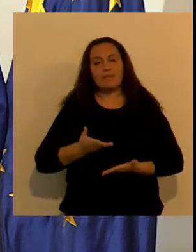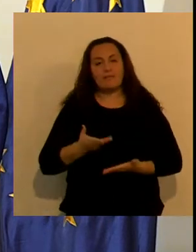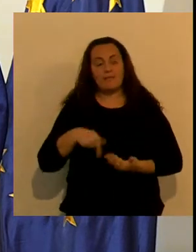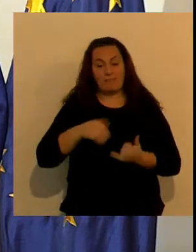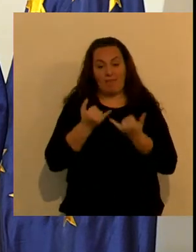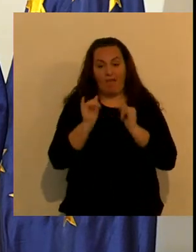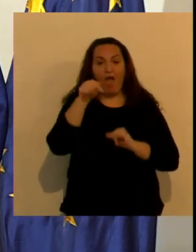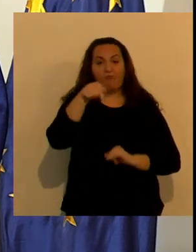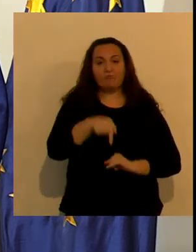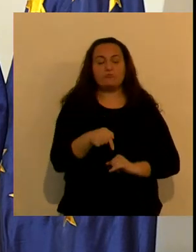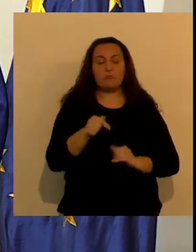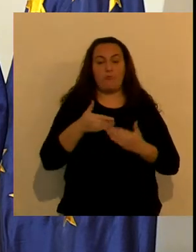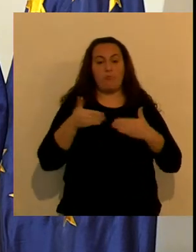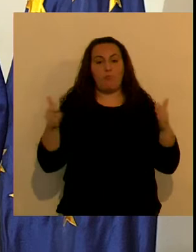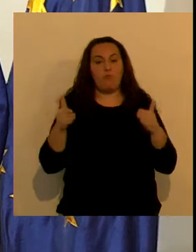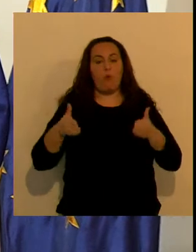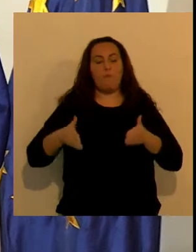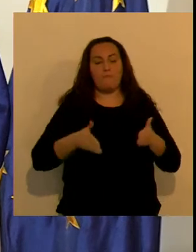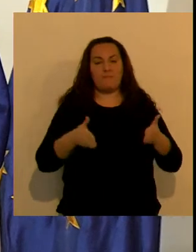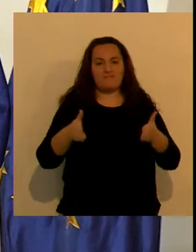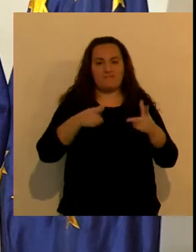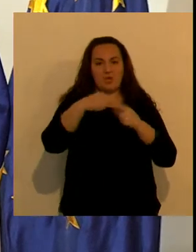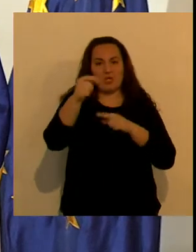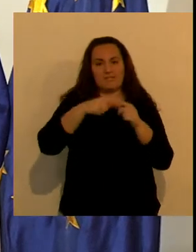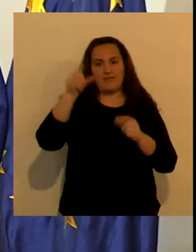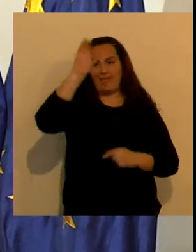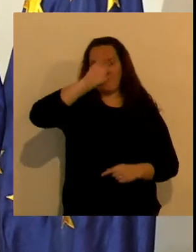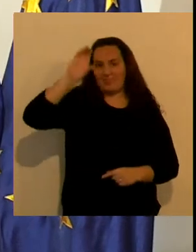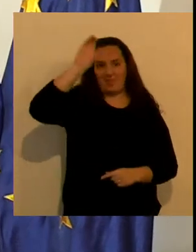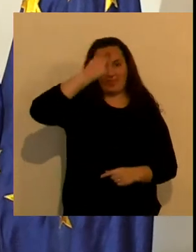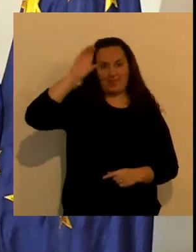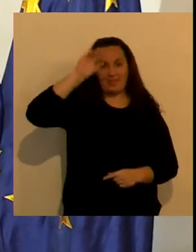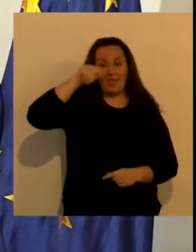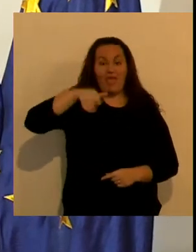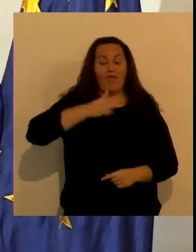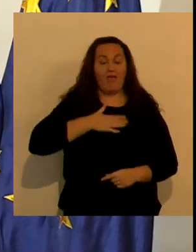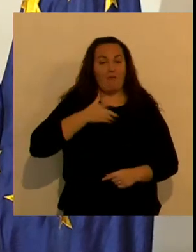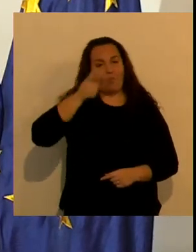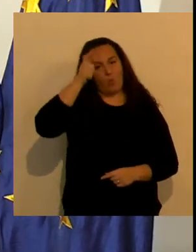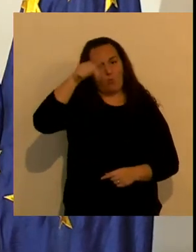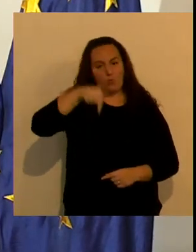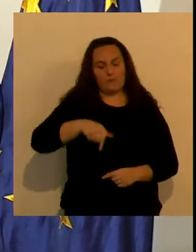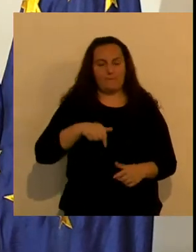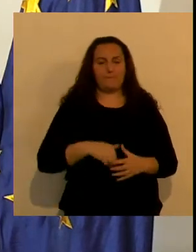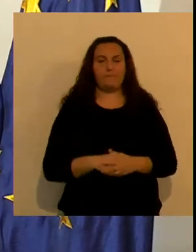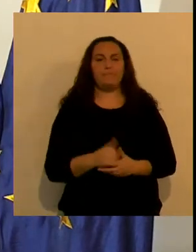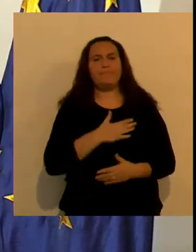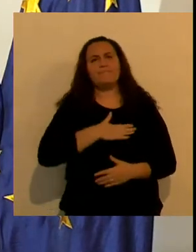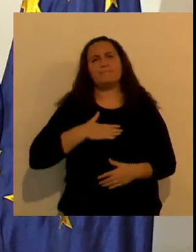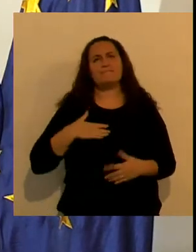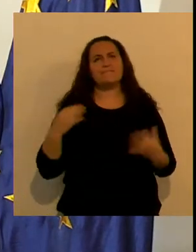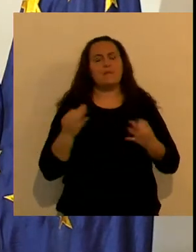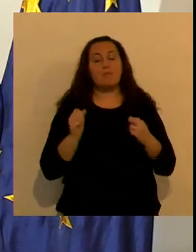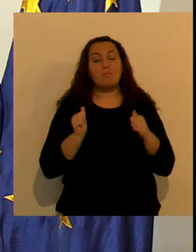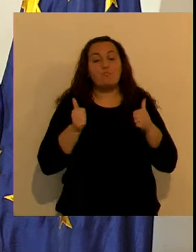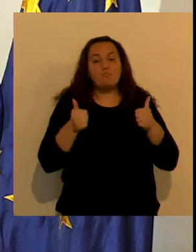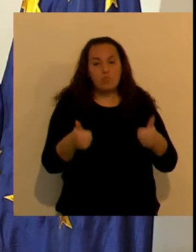acto de inauguración del Paseo de las Estrellas de la Ciencia en nuestro municipio. Quiero